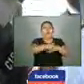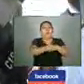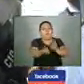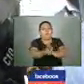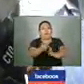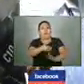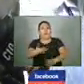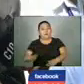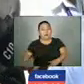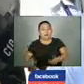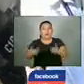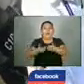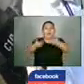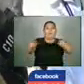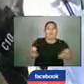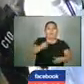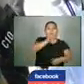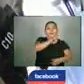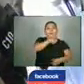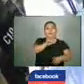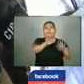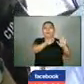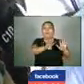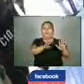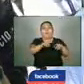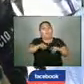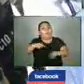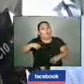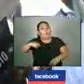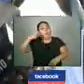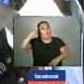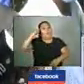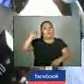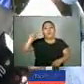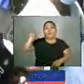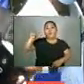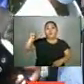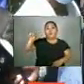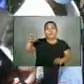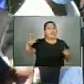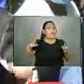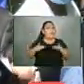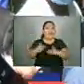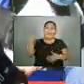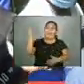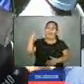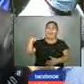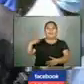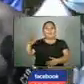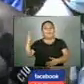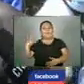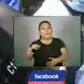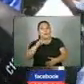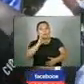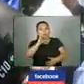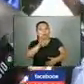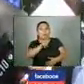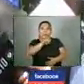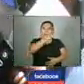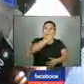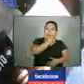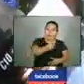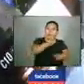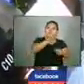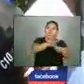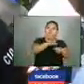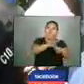2009 se hicieron separadas. Creo que en esta ocasión el Tribunal Supremo Electoral está repitiendo esa experiencia y está señalando una fecha para